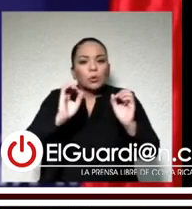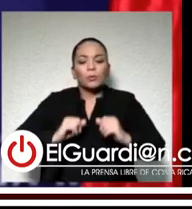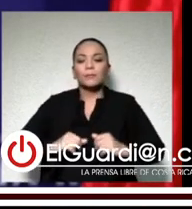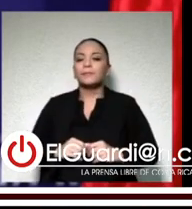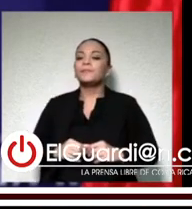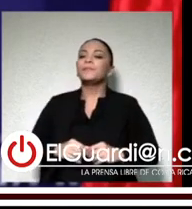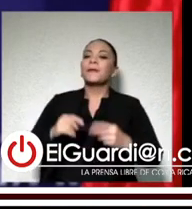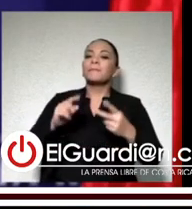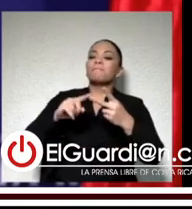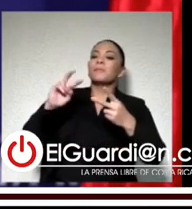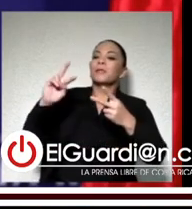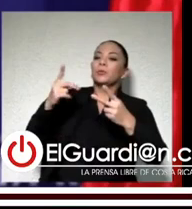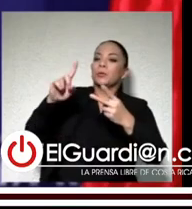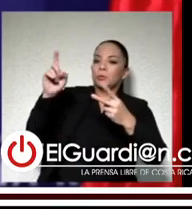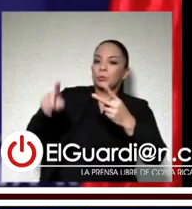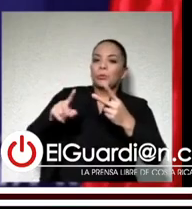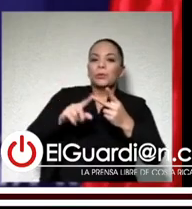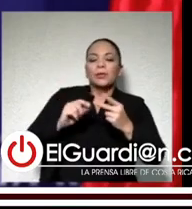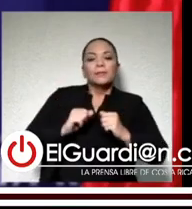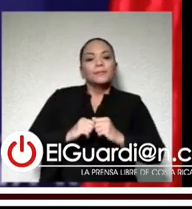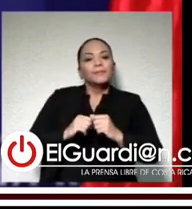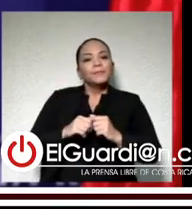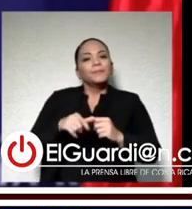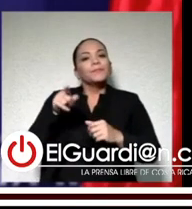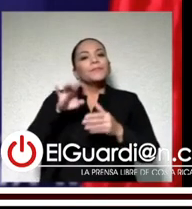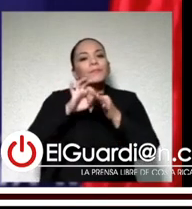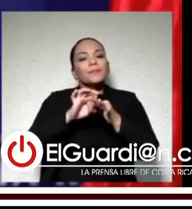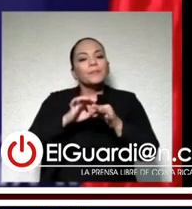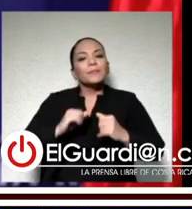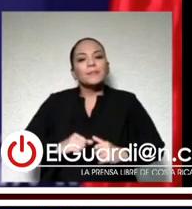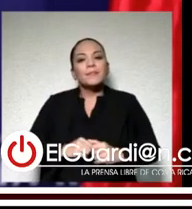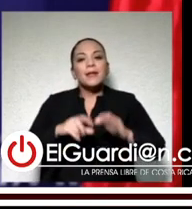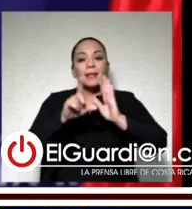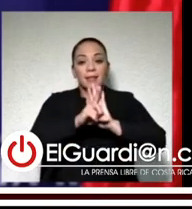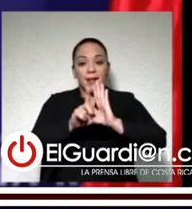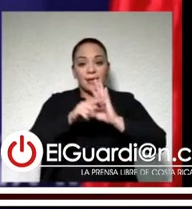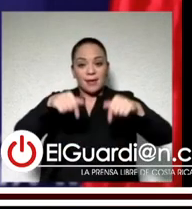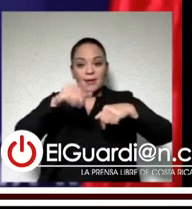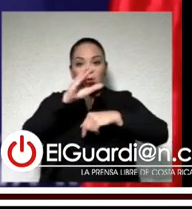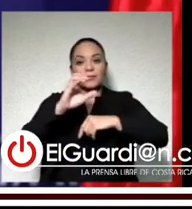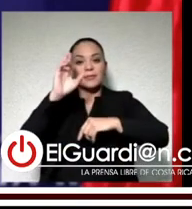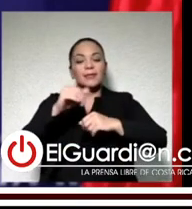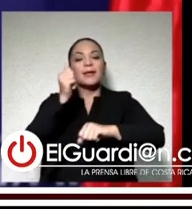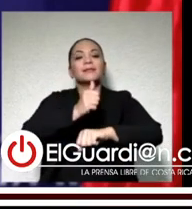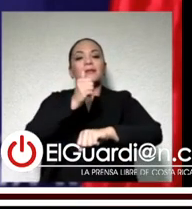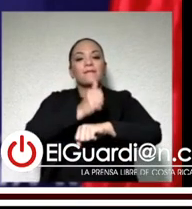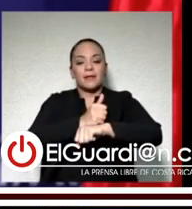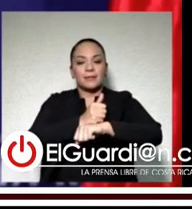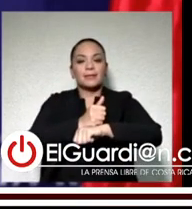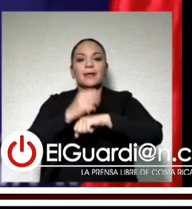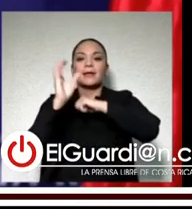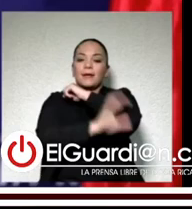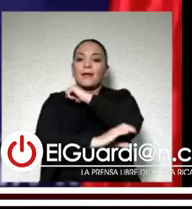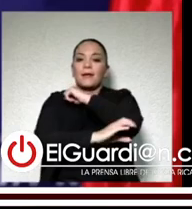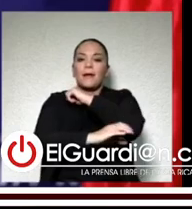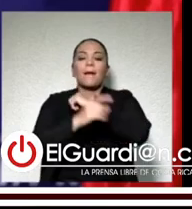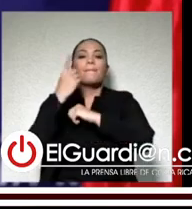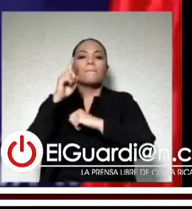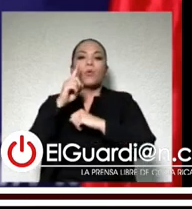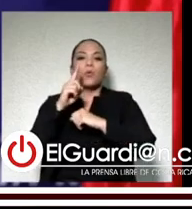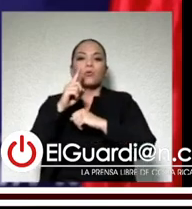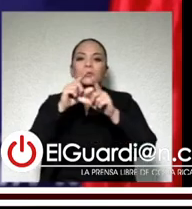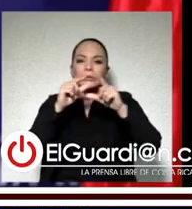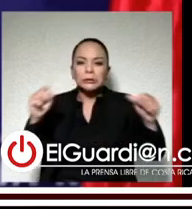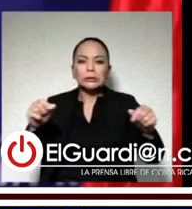Y la segunda consulta es relacionado con que la ley acá en Costa Rica establece penas por injurias, calumnias y